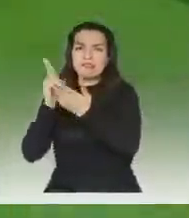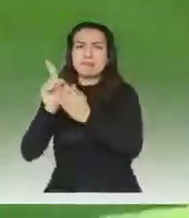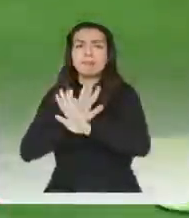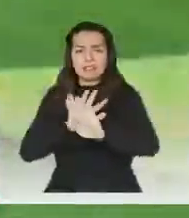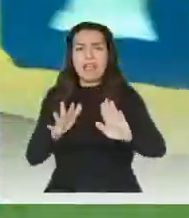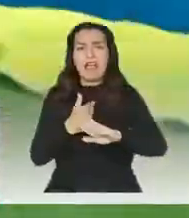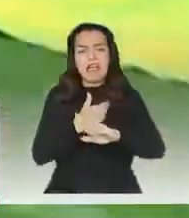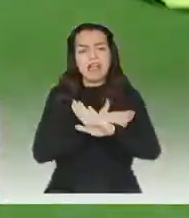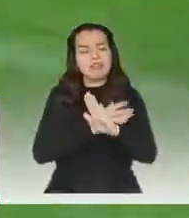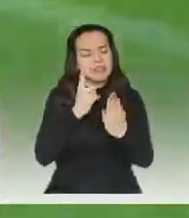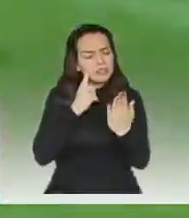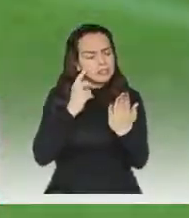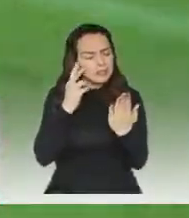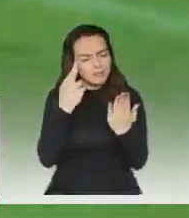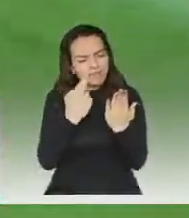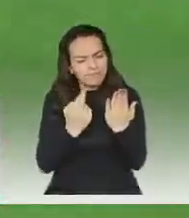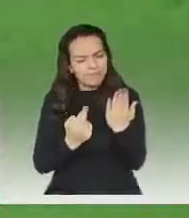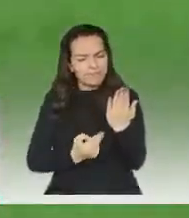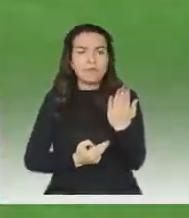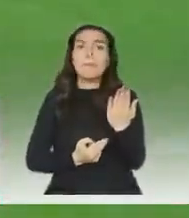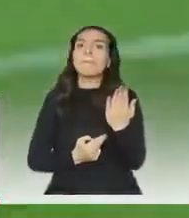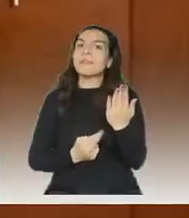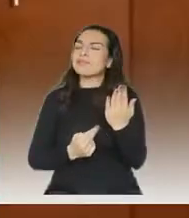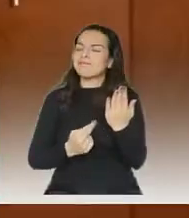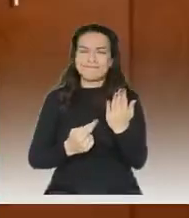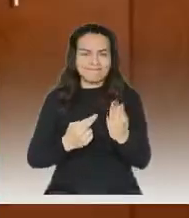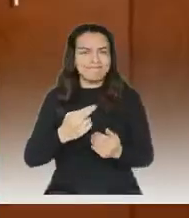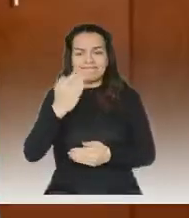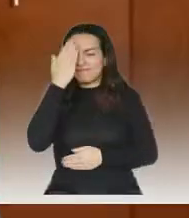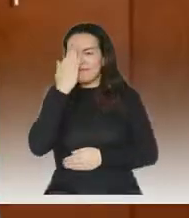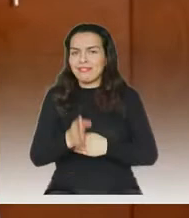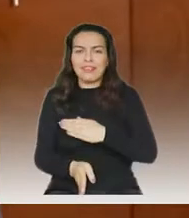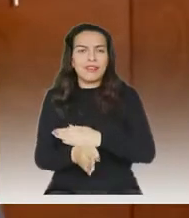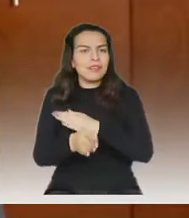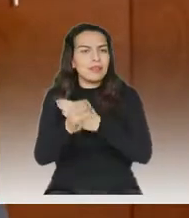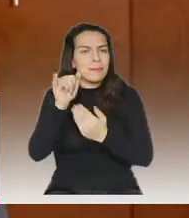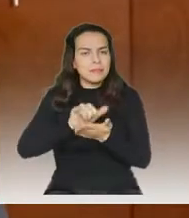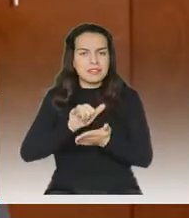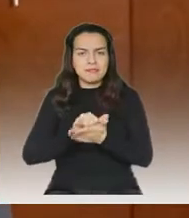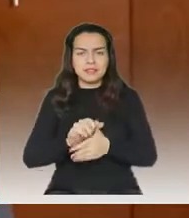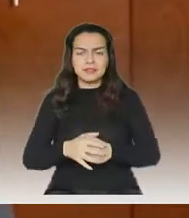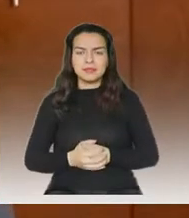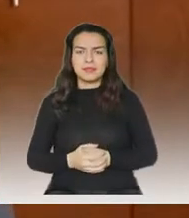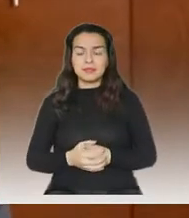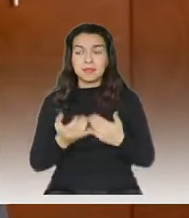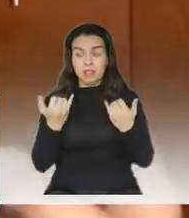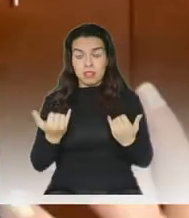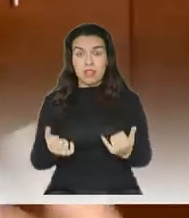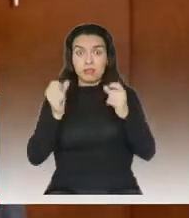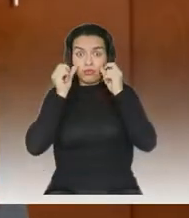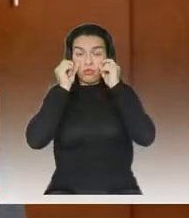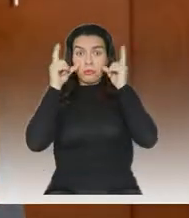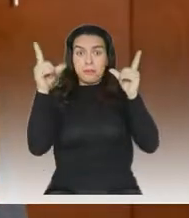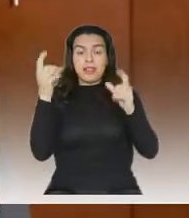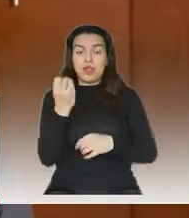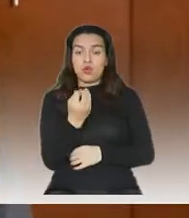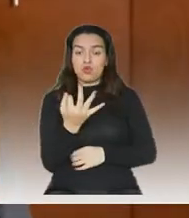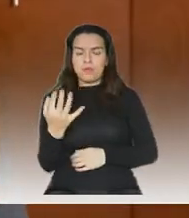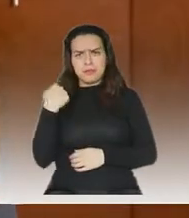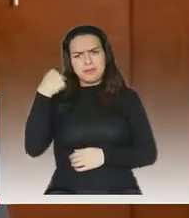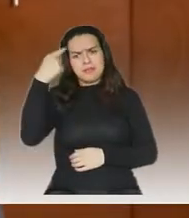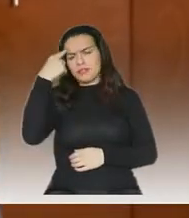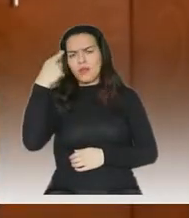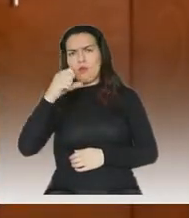últimas horas, pero la realidad sigue siendo la misma. Nos sorprendieron los números, pensábamos que eran distintos, pero bueno, creo que con esos